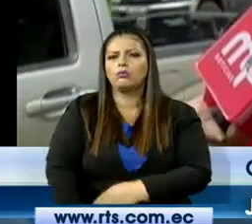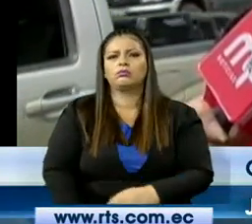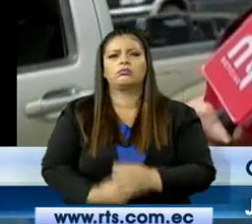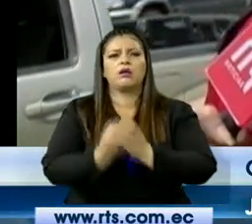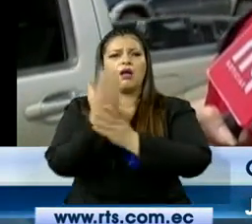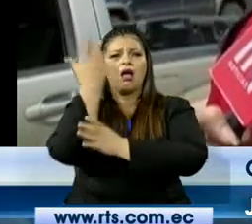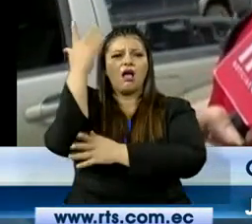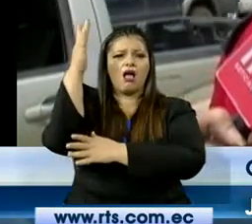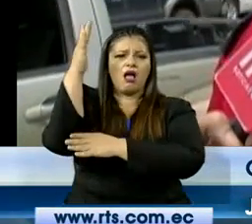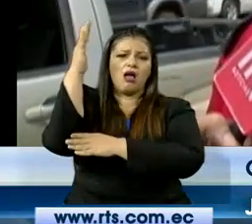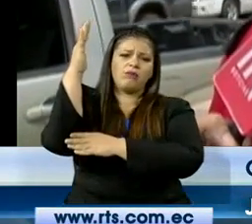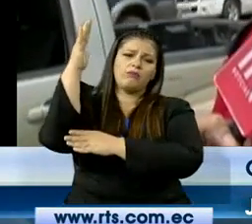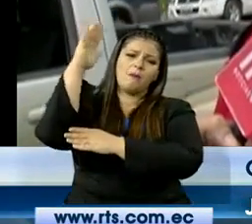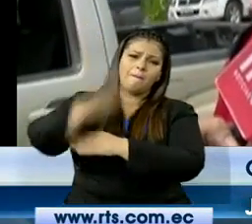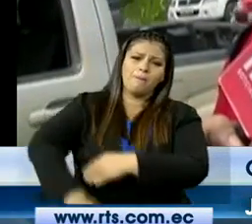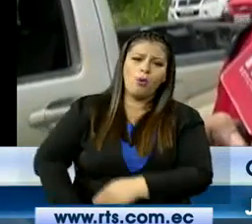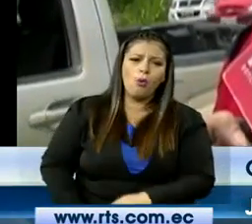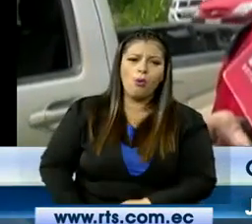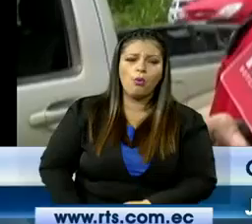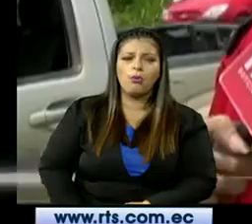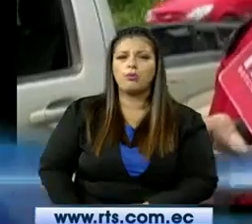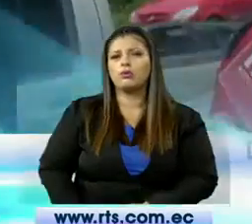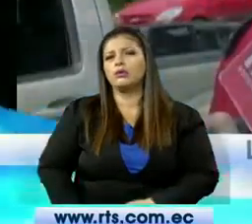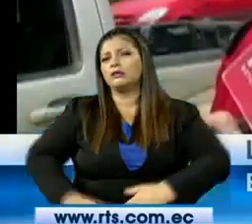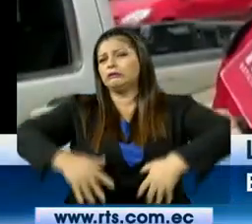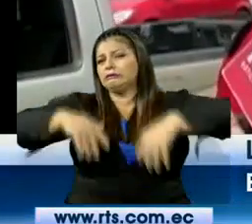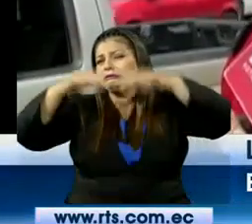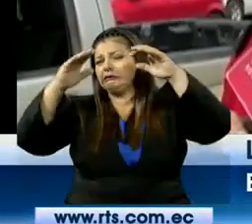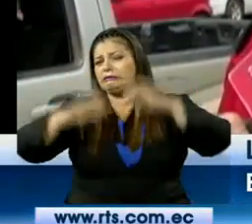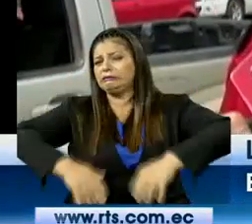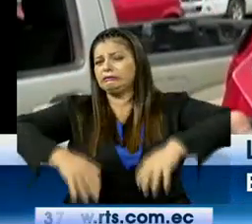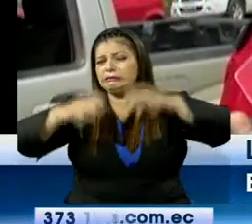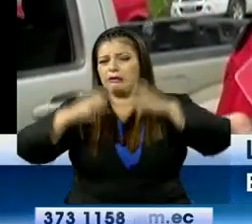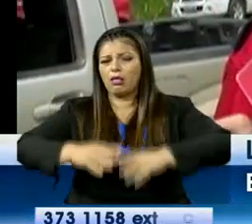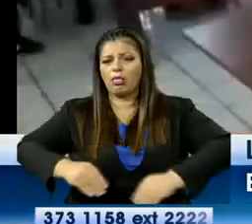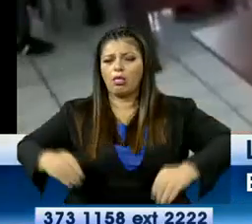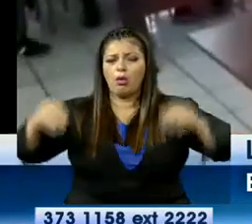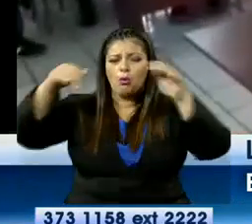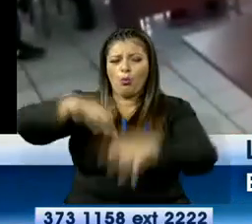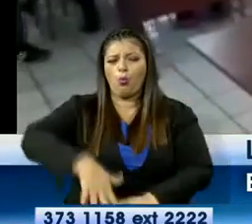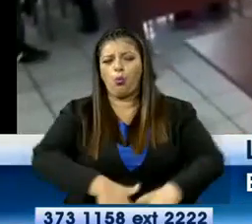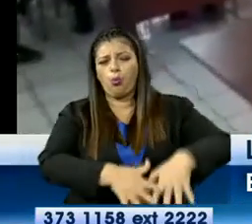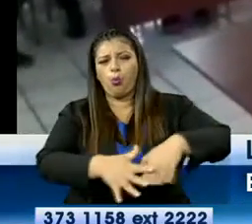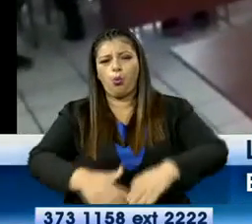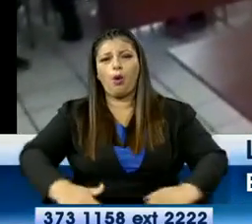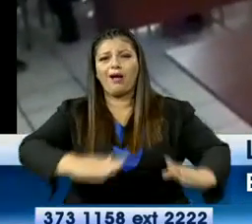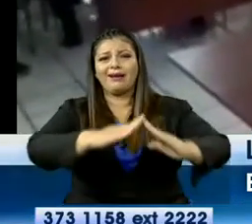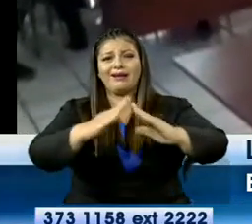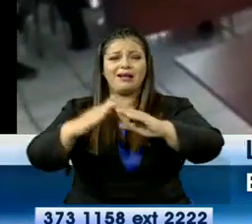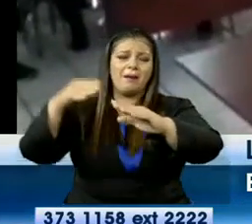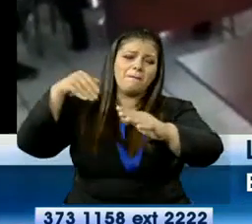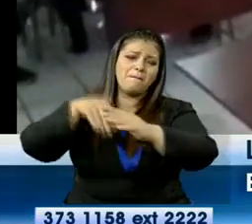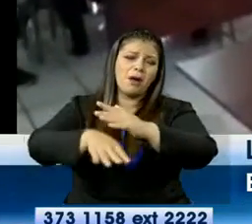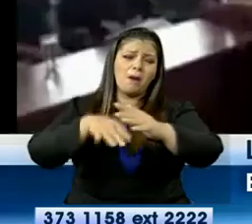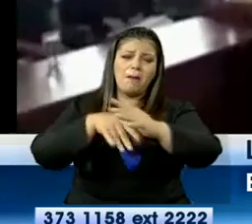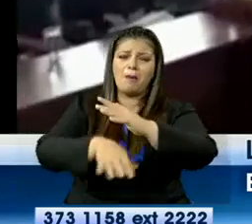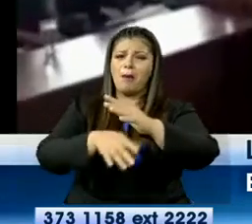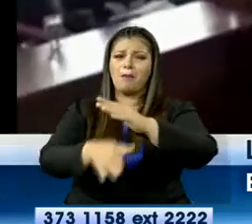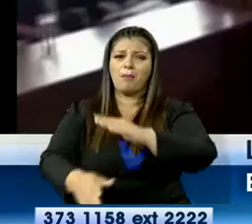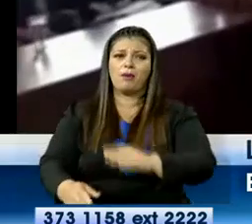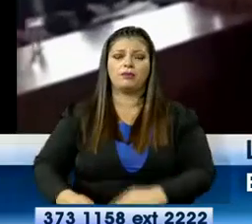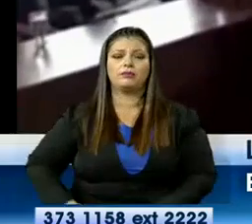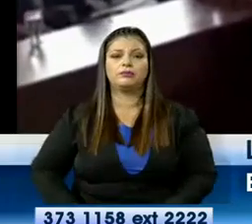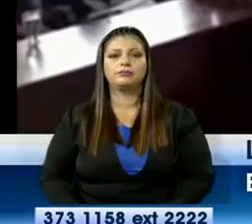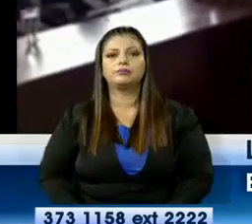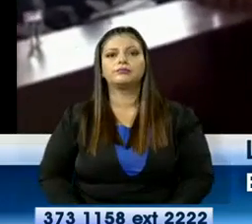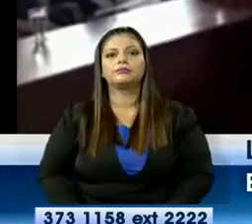sobre viviendas, el lodo, el agua ha entrado y ha afectado mucho. Por ello, el COE cantonal fue activado. Secretaría